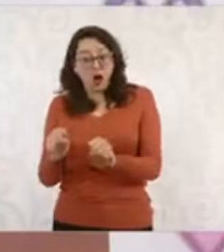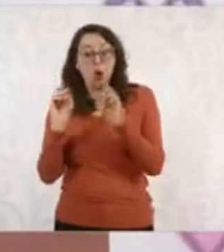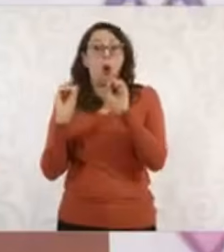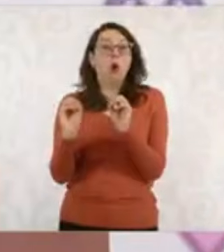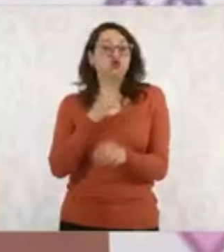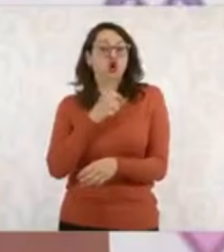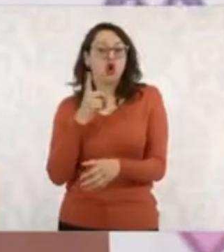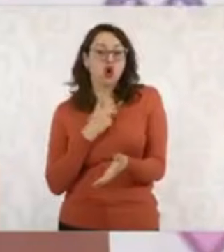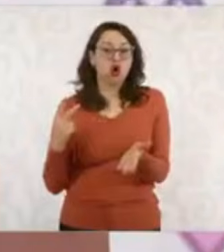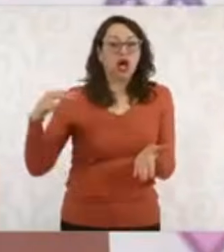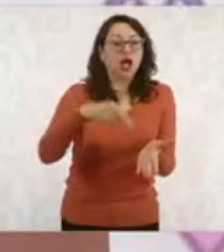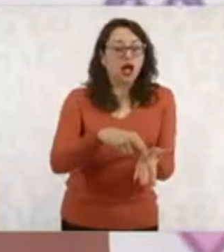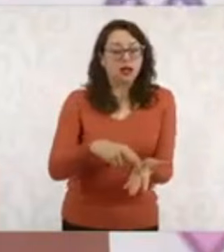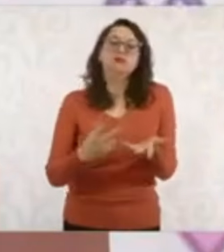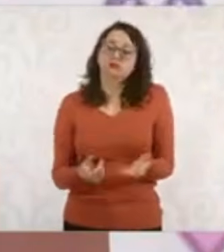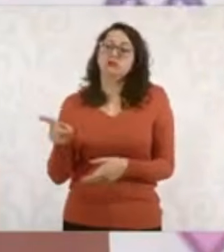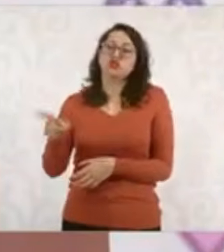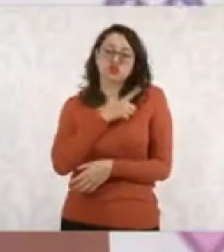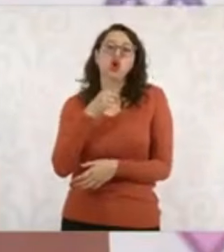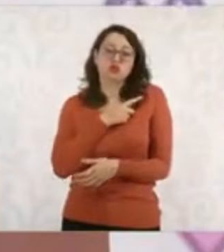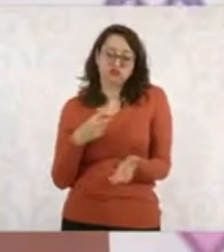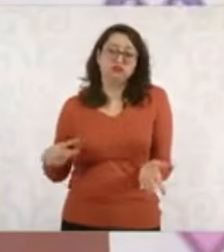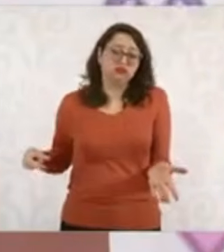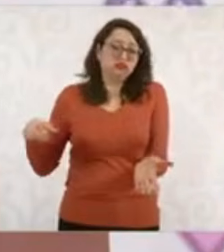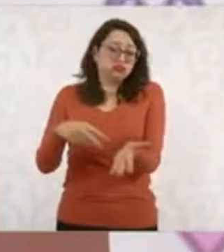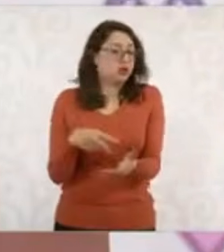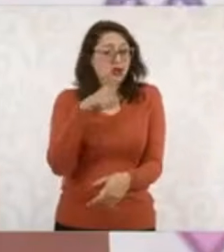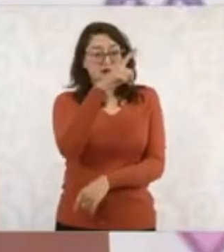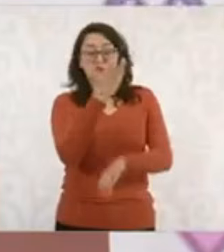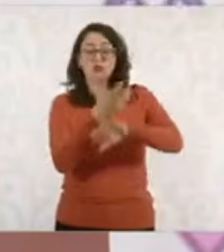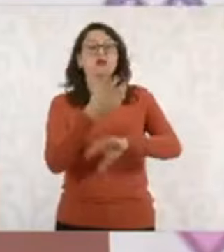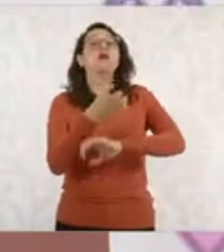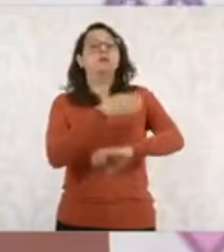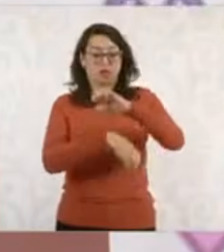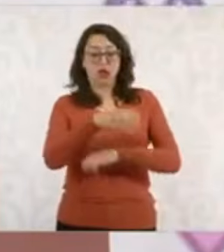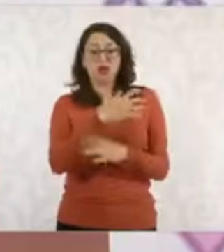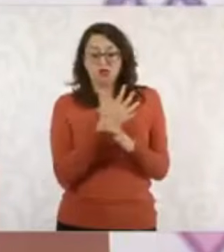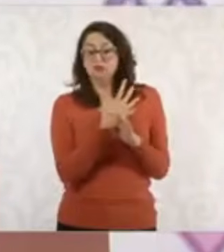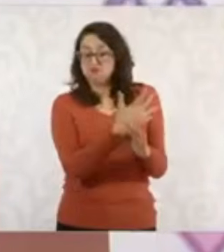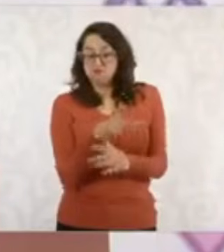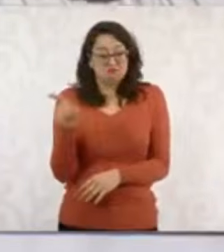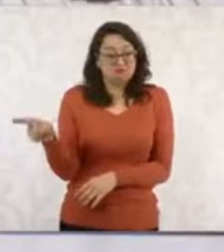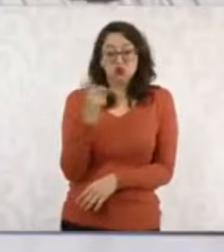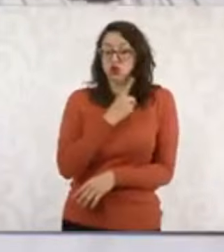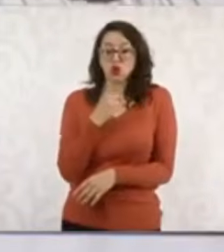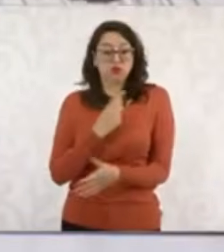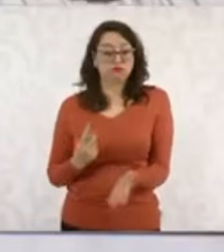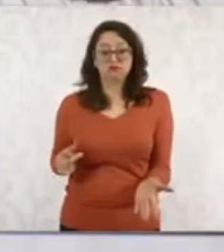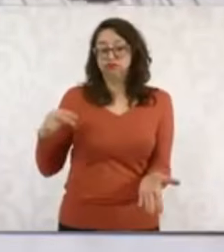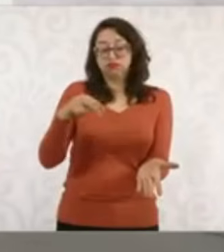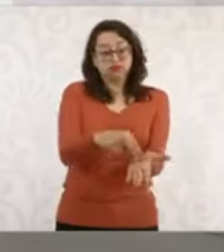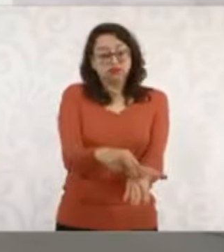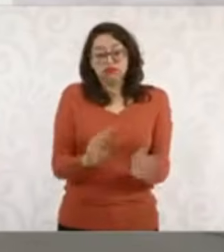entrega voluntaria o no. Y aquí el propio embajador de Estados Unidos en México, en su publicación,